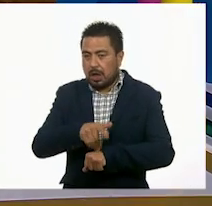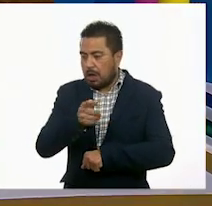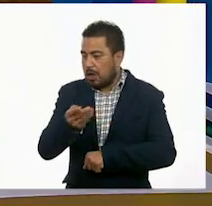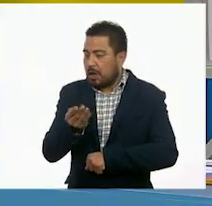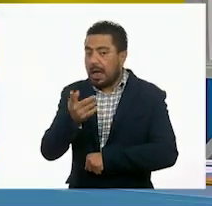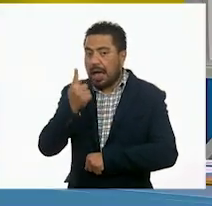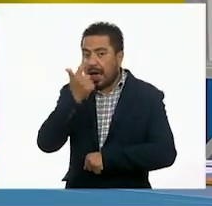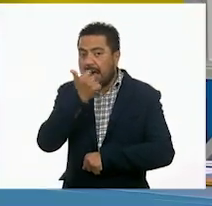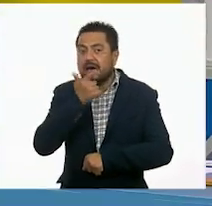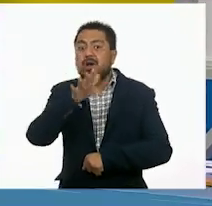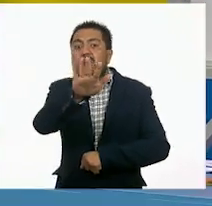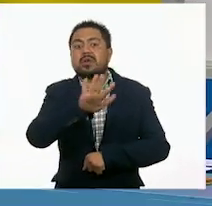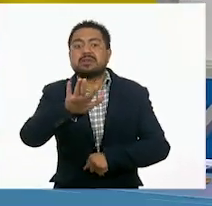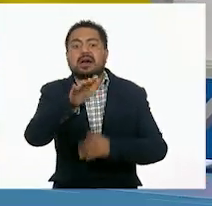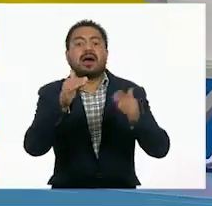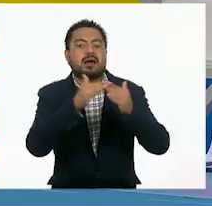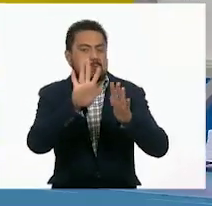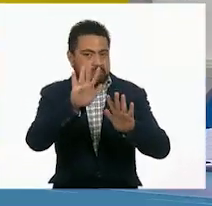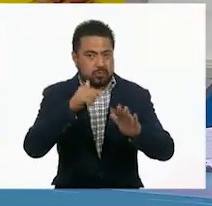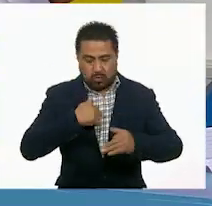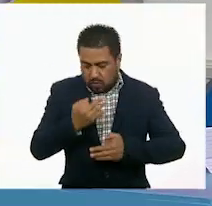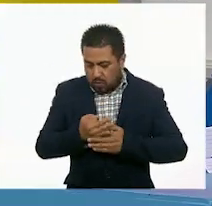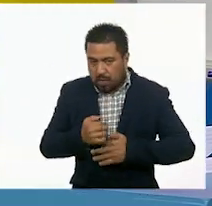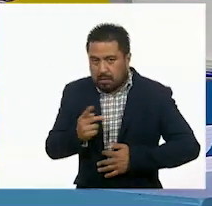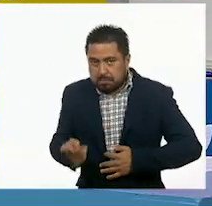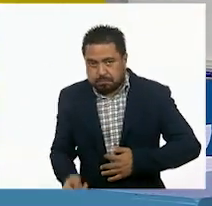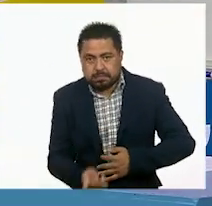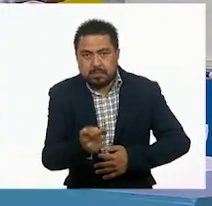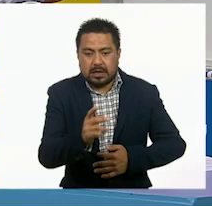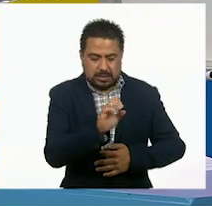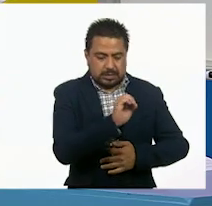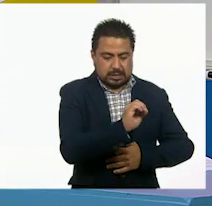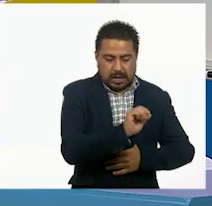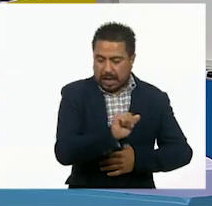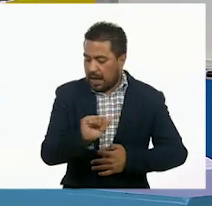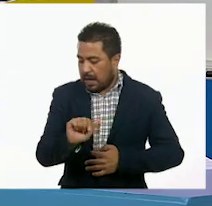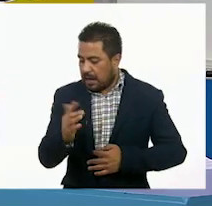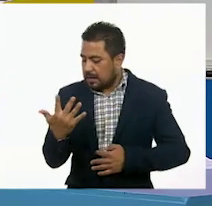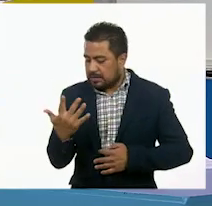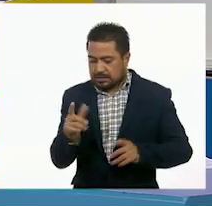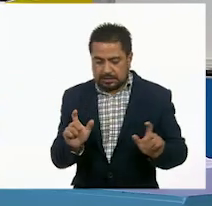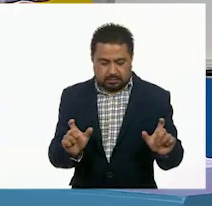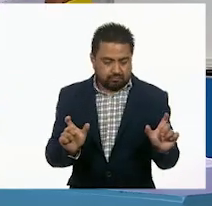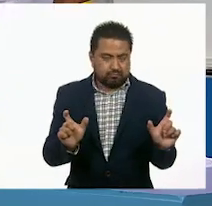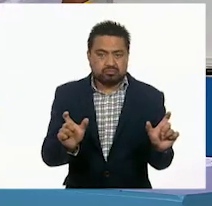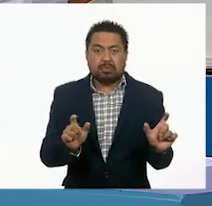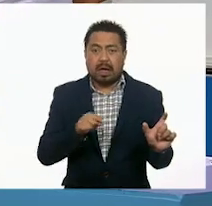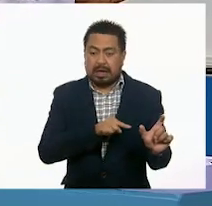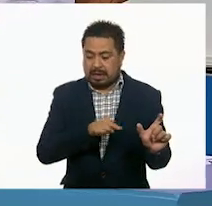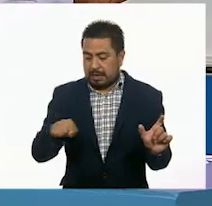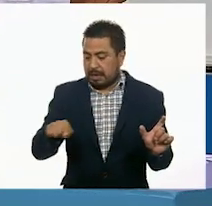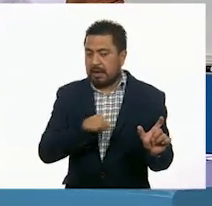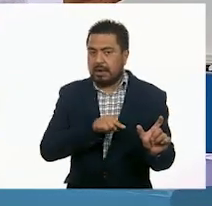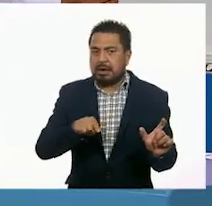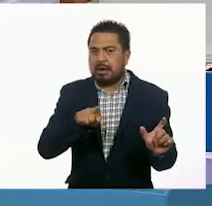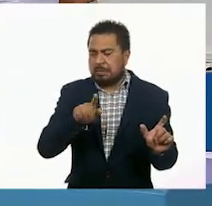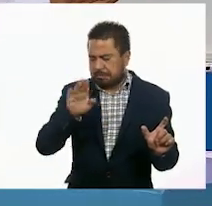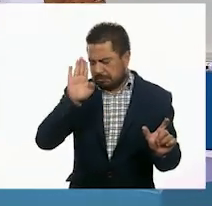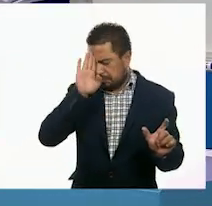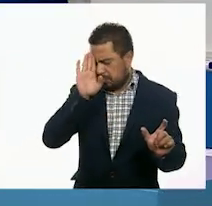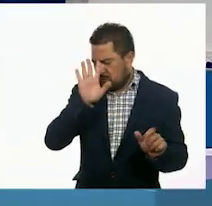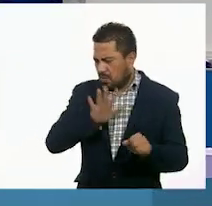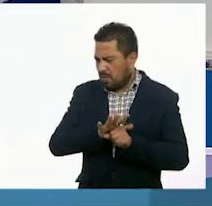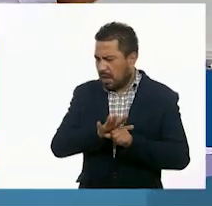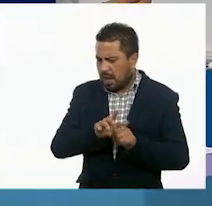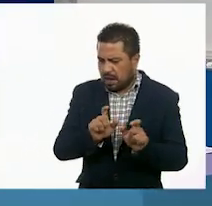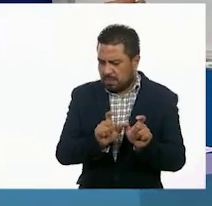nuestros alumnos en casa va la pregunta. Del 0 al 5 sería el primer segmento. Y en esa lógica, ¿cuál